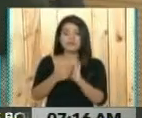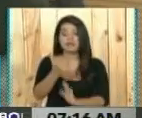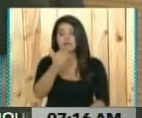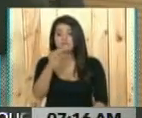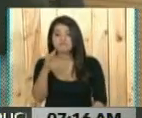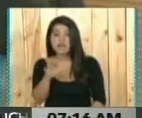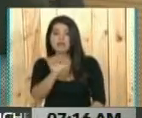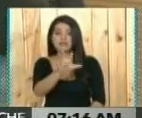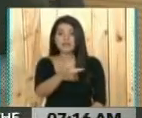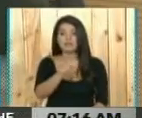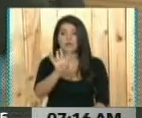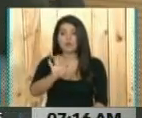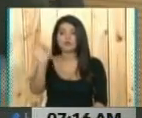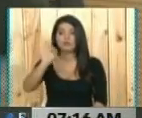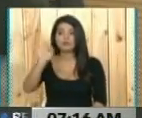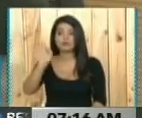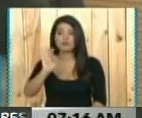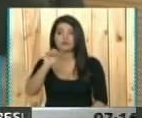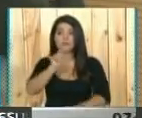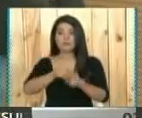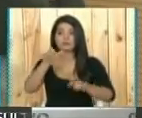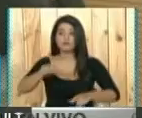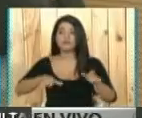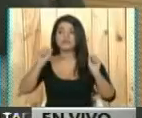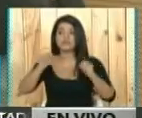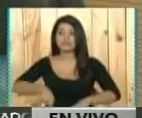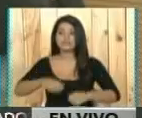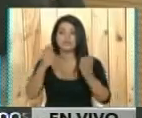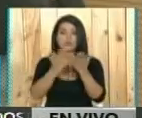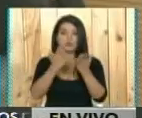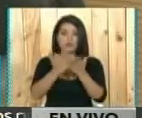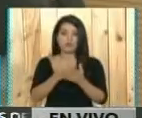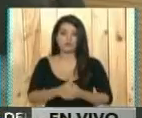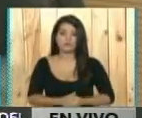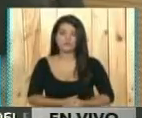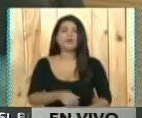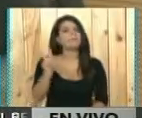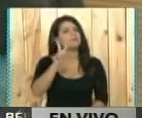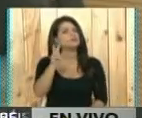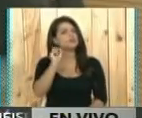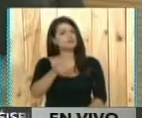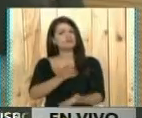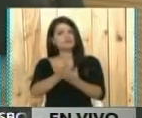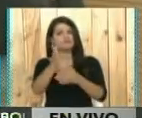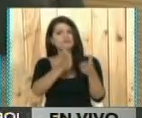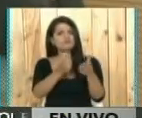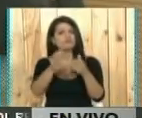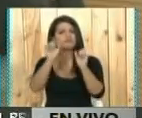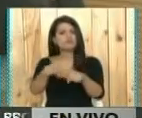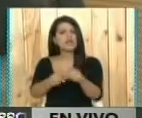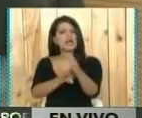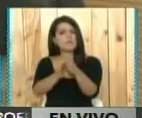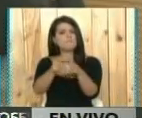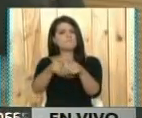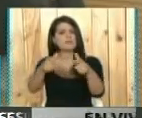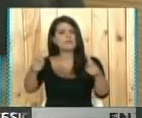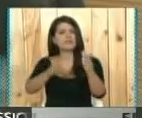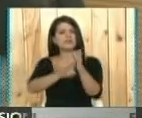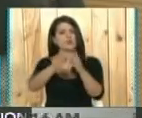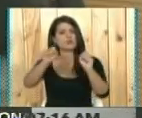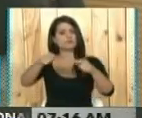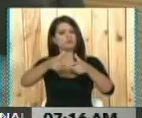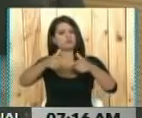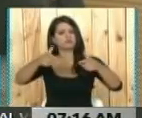aproximadamente el 34% de nuestra población está estudiando. Venezuela sigue en la ruta de un índice de desarrollo humano alto.